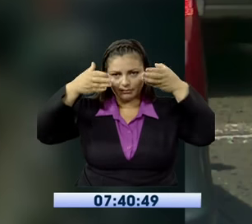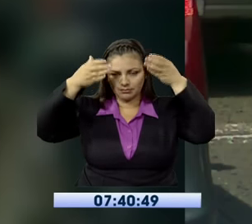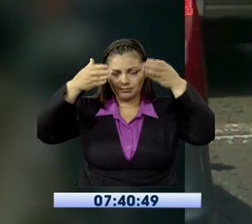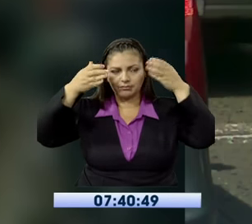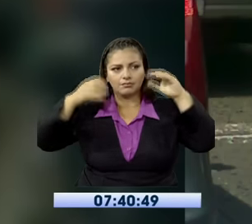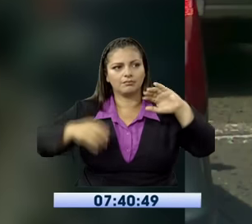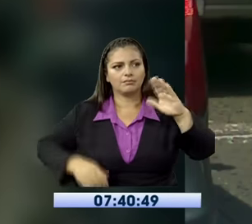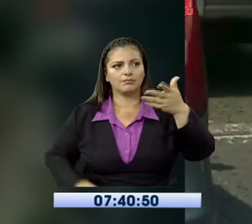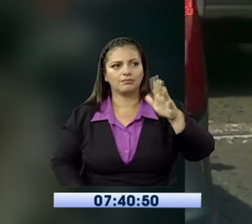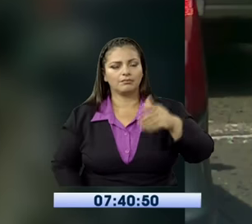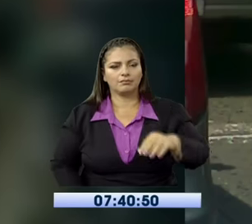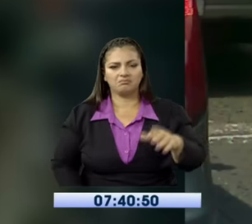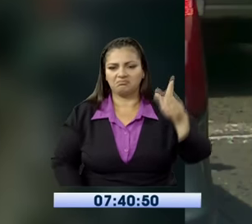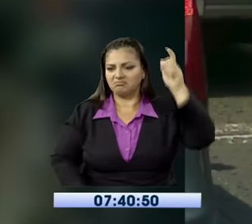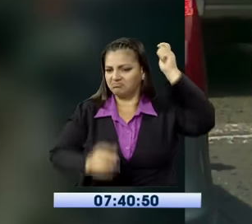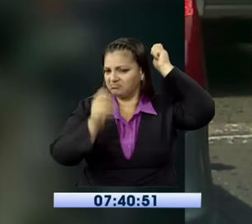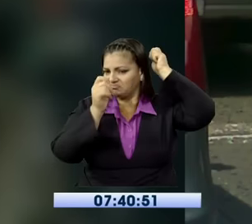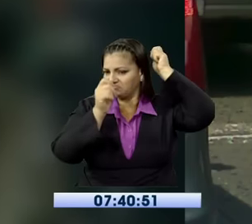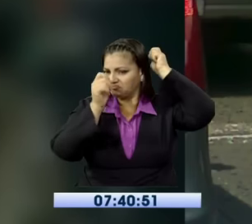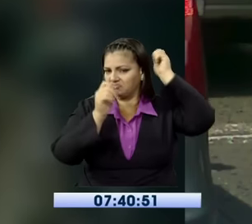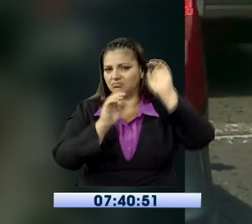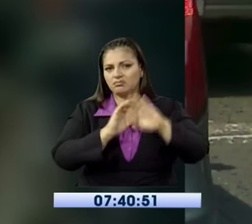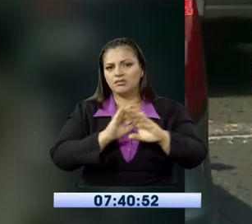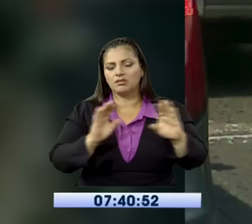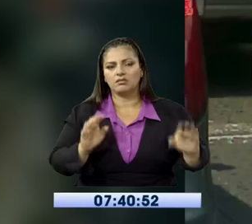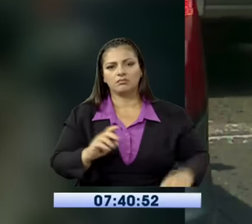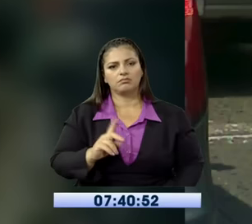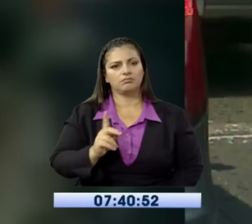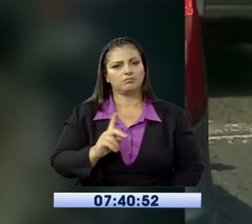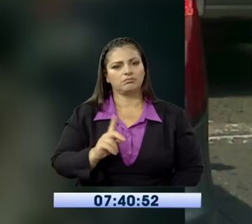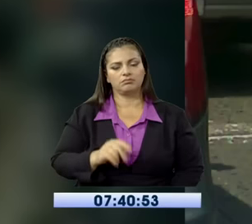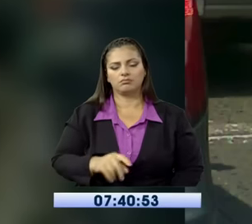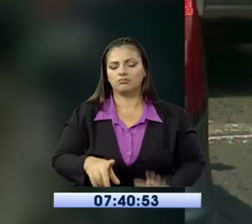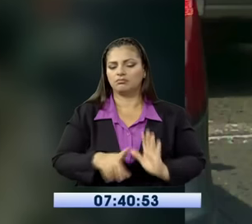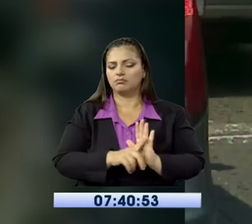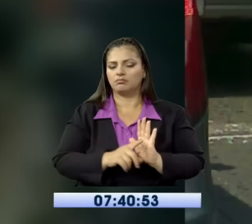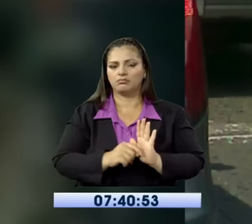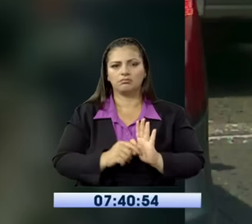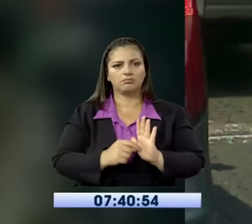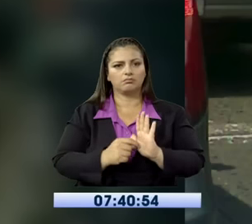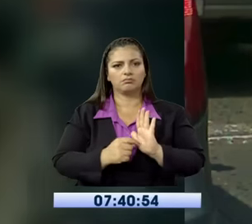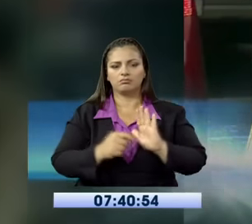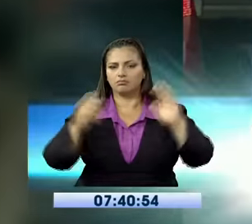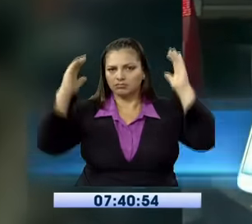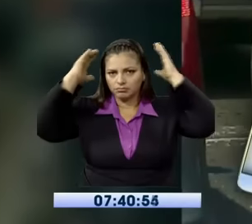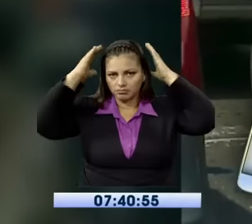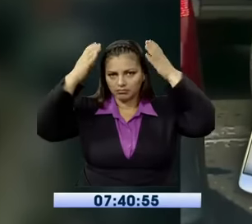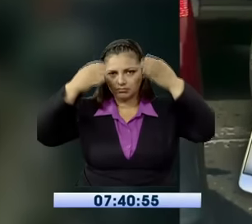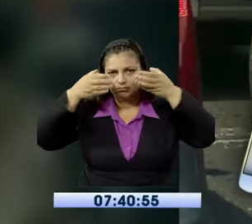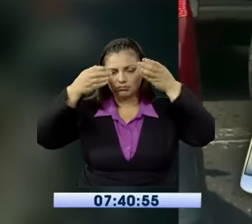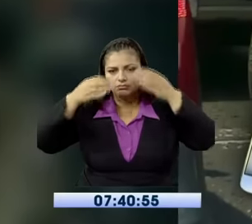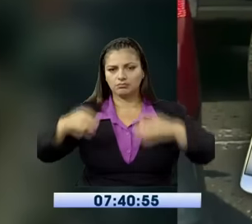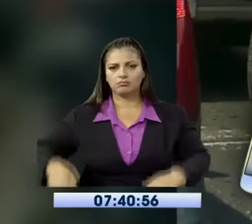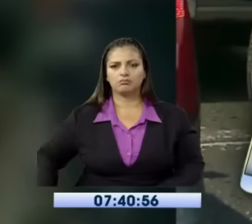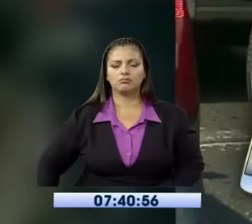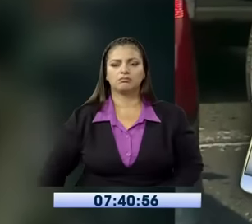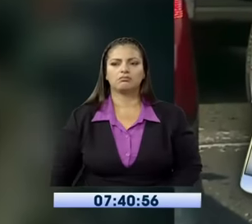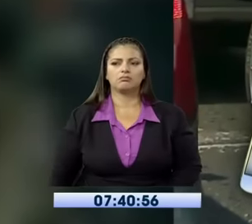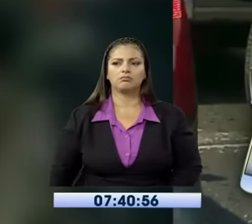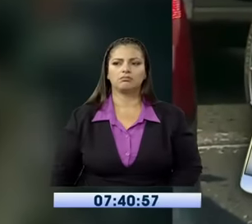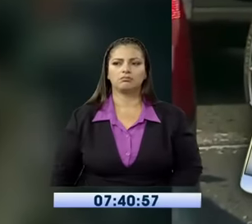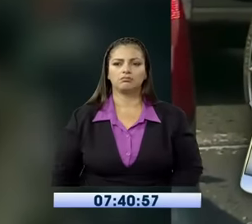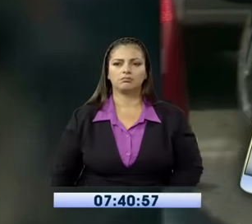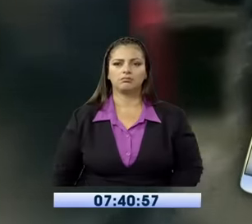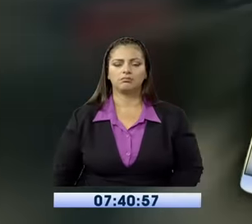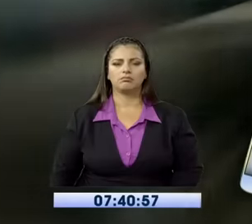el sombrero de la institución pero no tiene el casco de profesión que establece la ley Así mismo es aquí les voy a